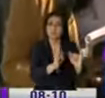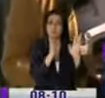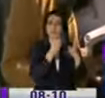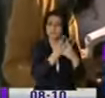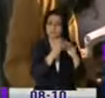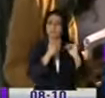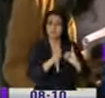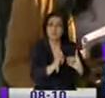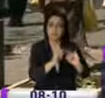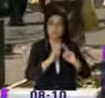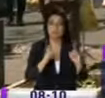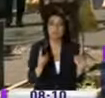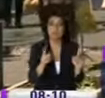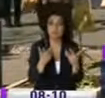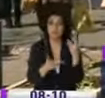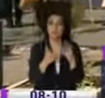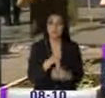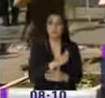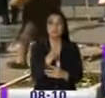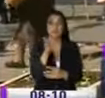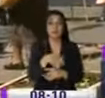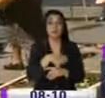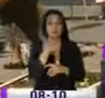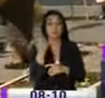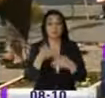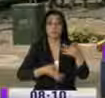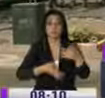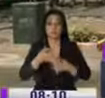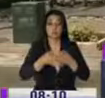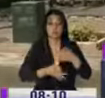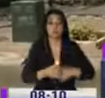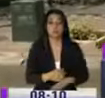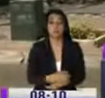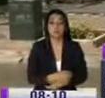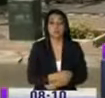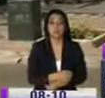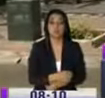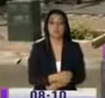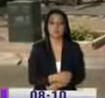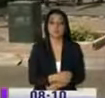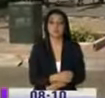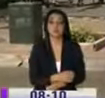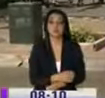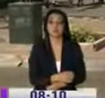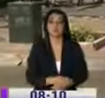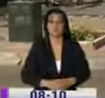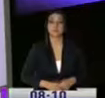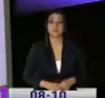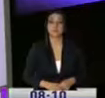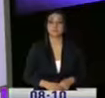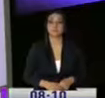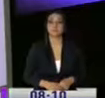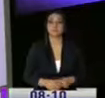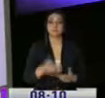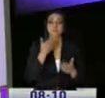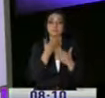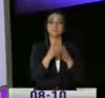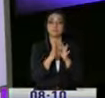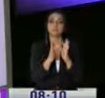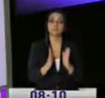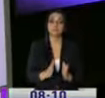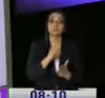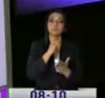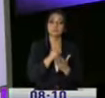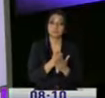contrario, advierten irán a otras instancias de justicia. Informó Sofía Vintimilla. Gracias, Sofía. La verdad es que